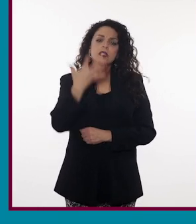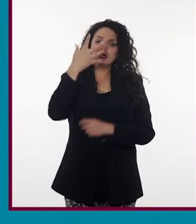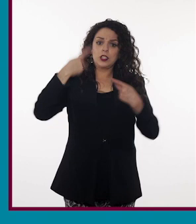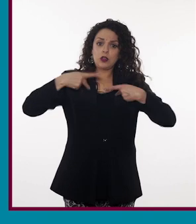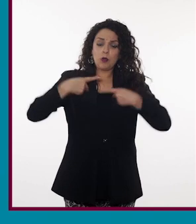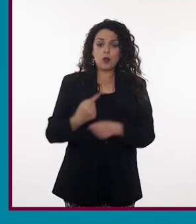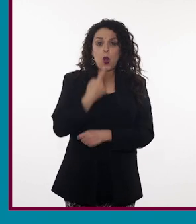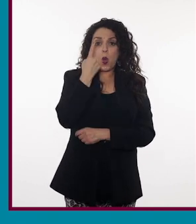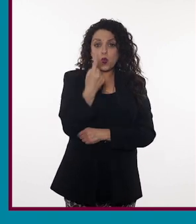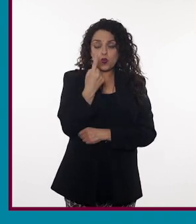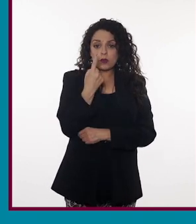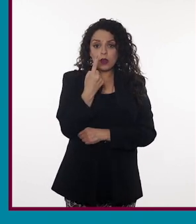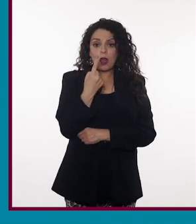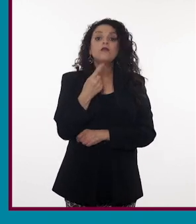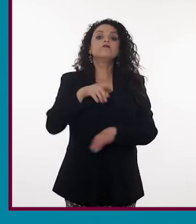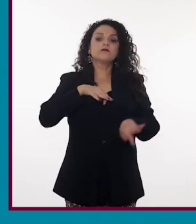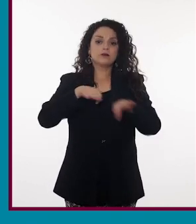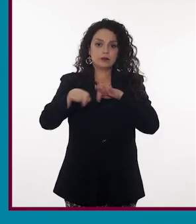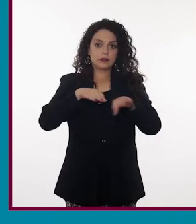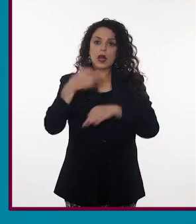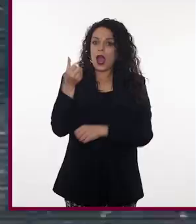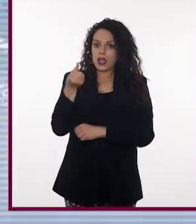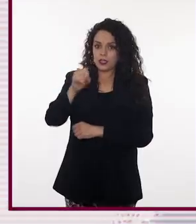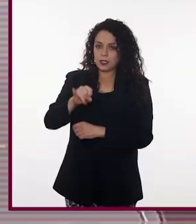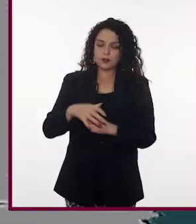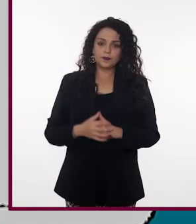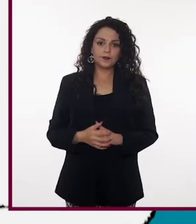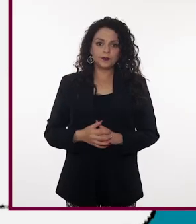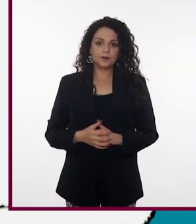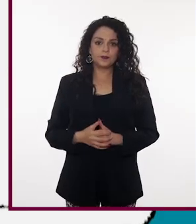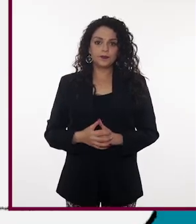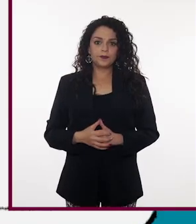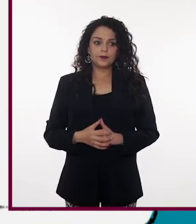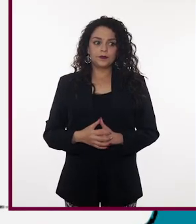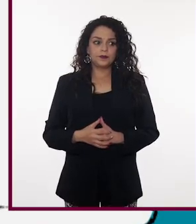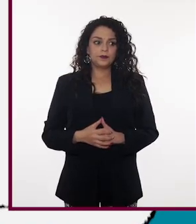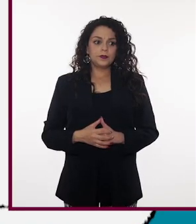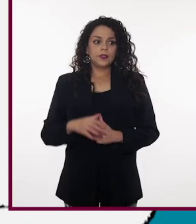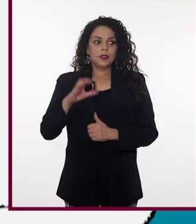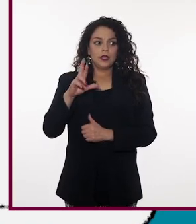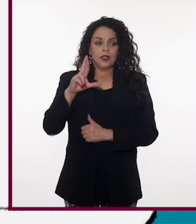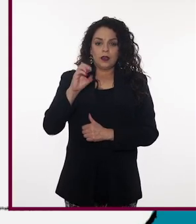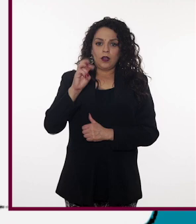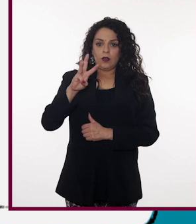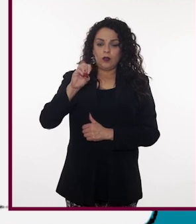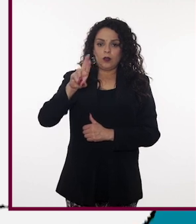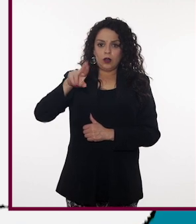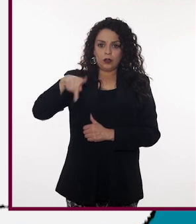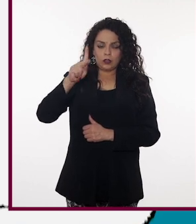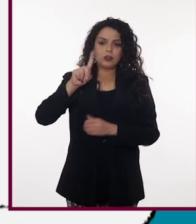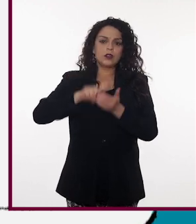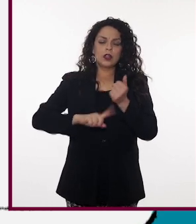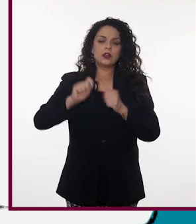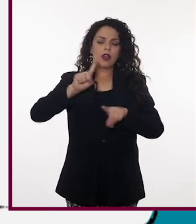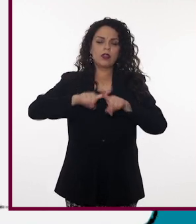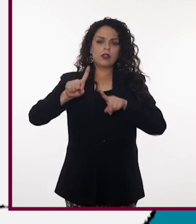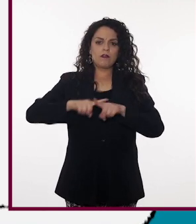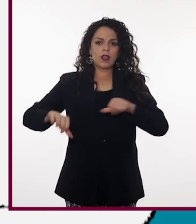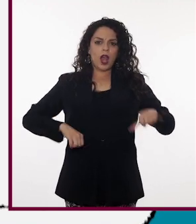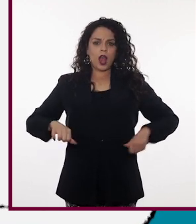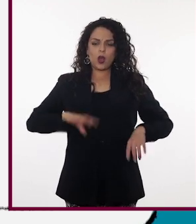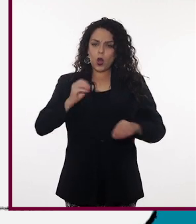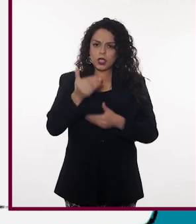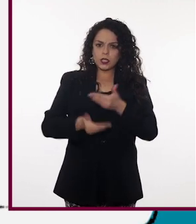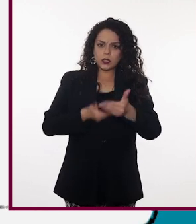5 personas en el país labora de esta forma. El crowdwork se refiere a actividades o servicios que